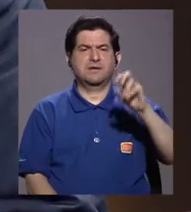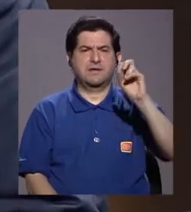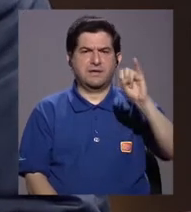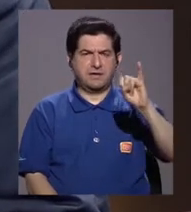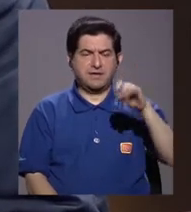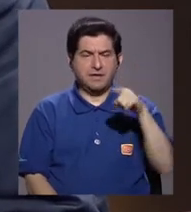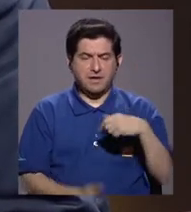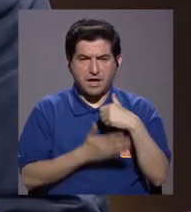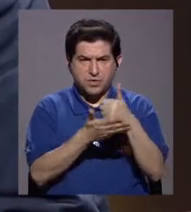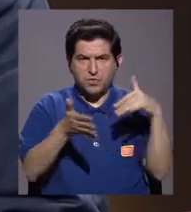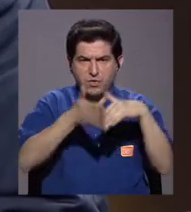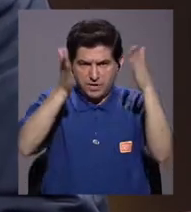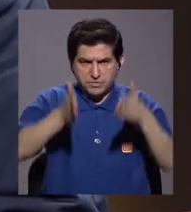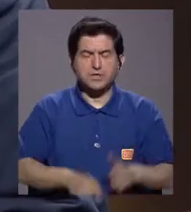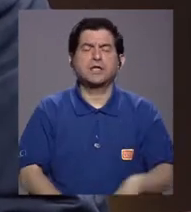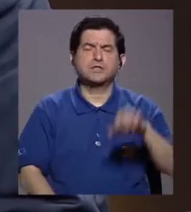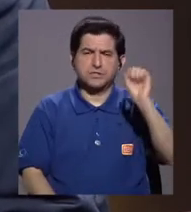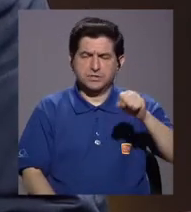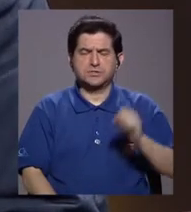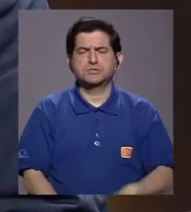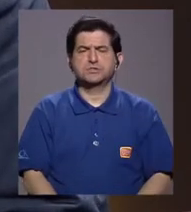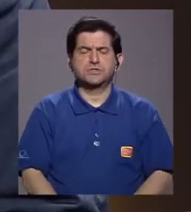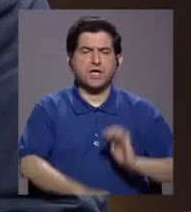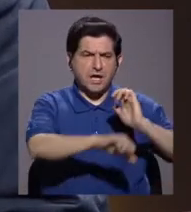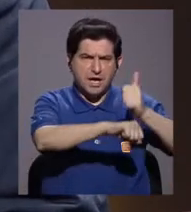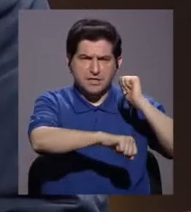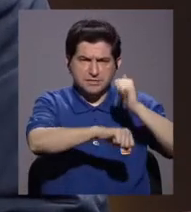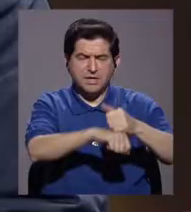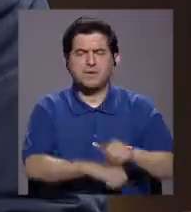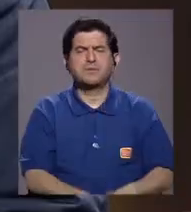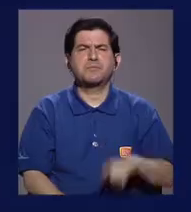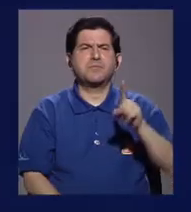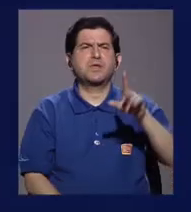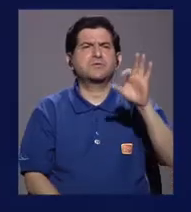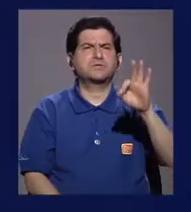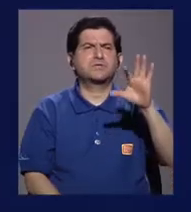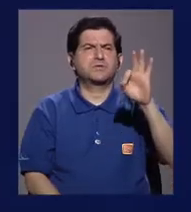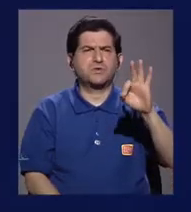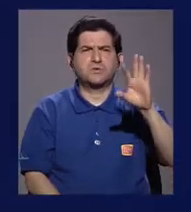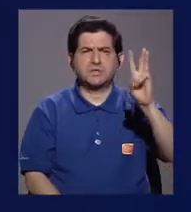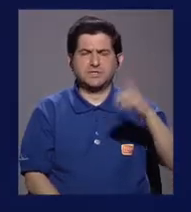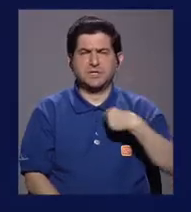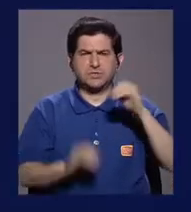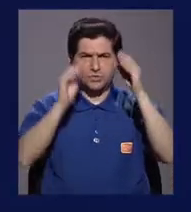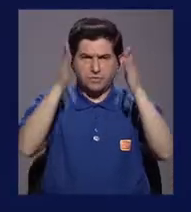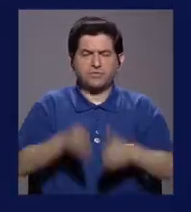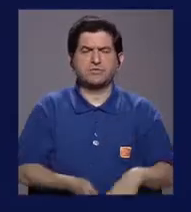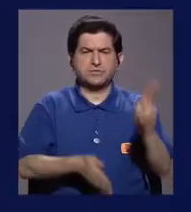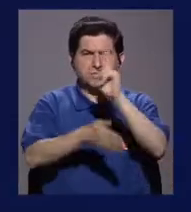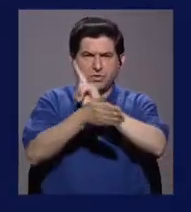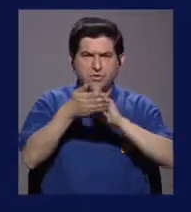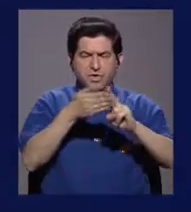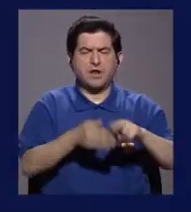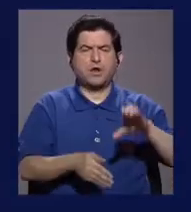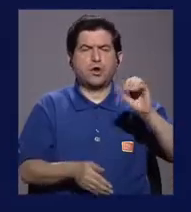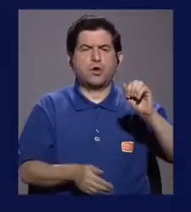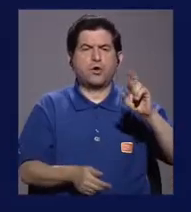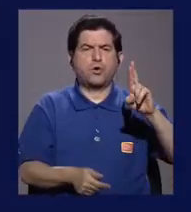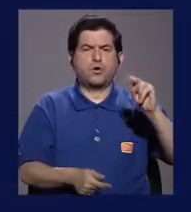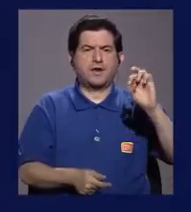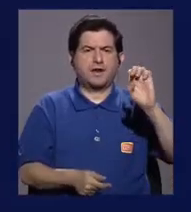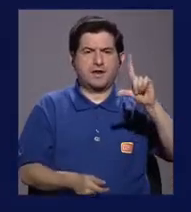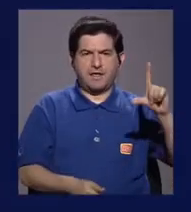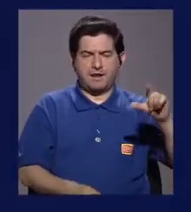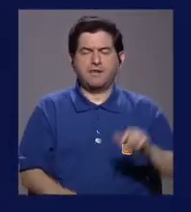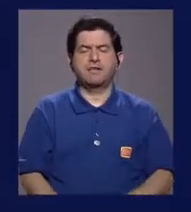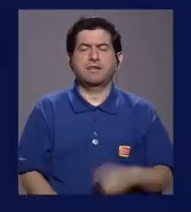muchísimos estudiantes correcto si es un programa que establecimos en 1996 cuando era profesor de la universidad de